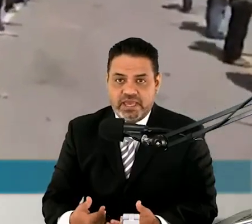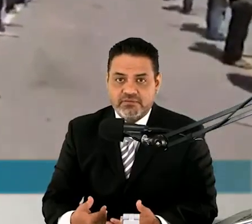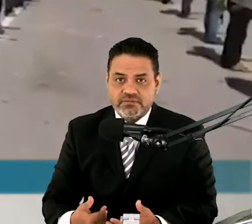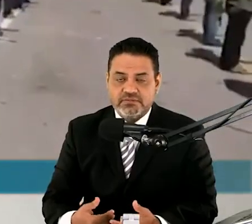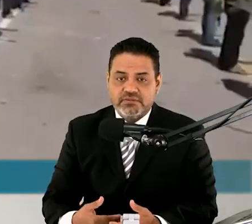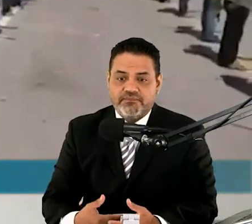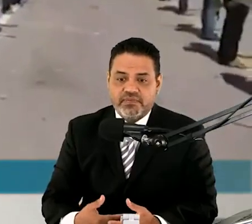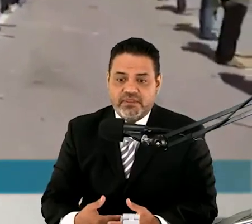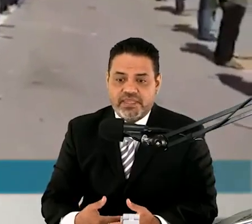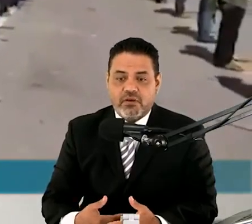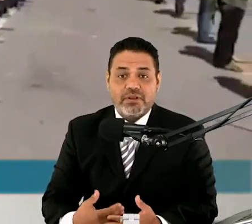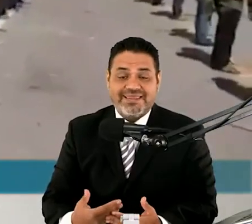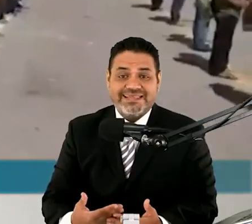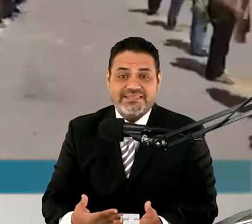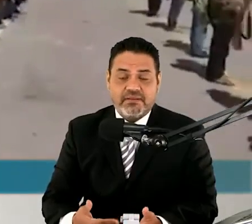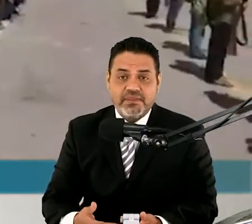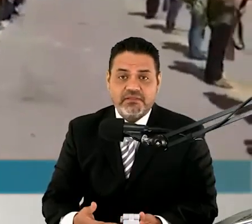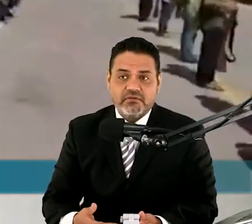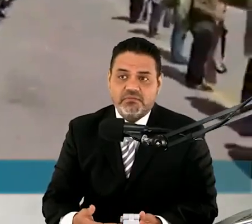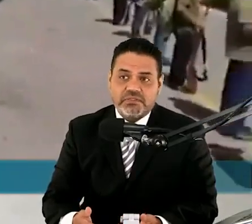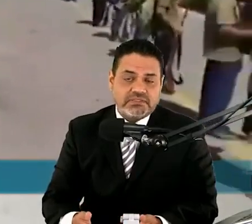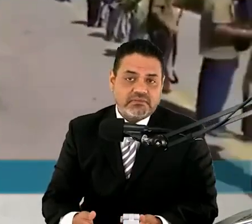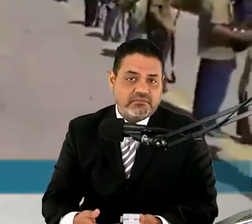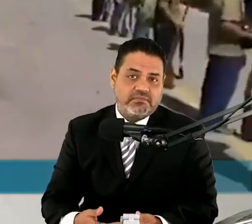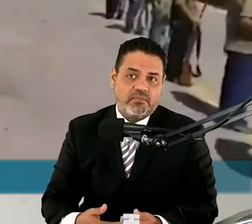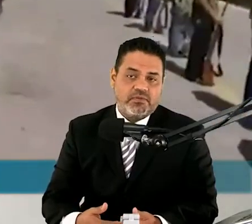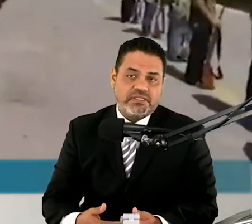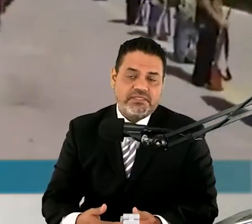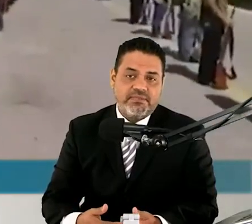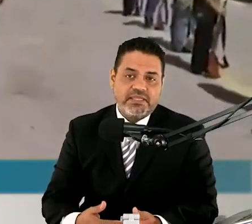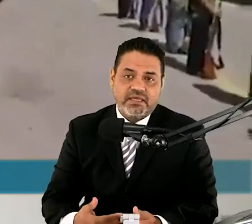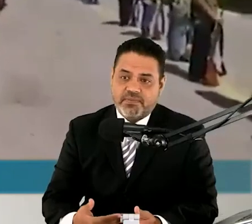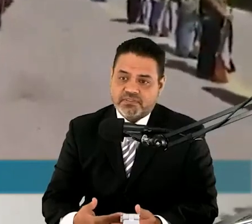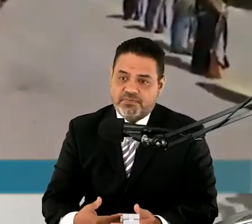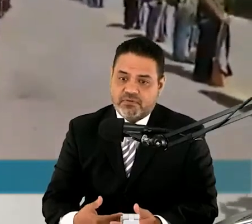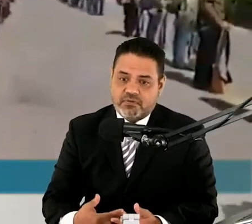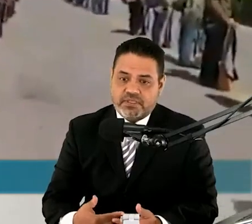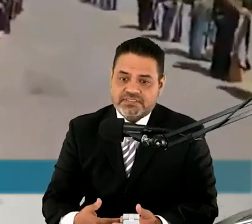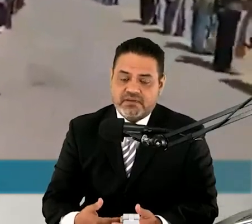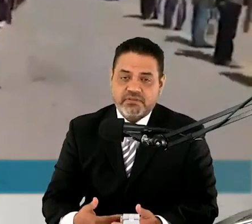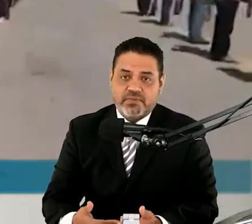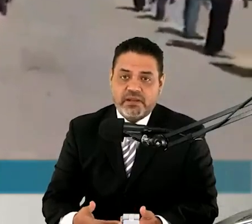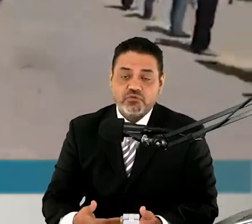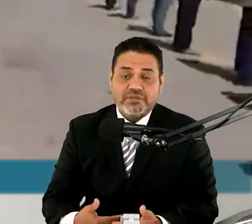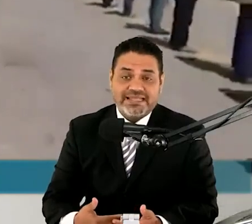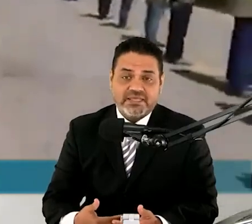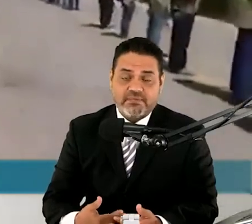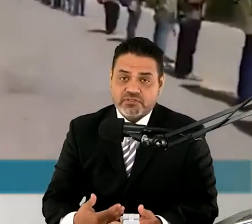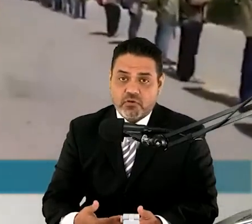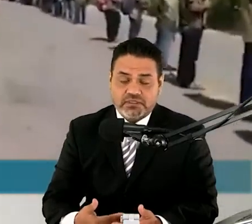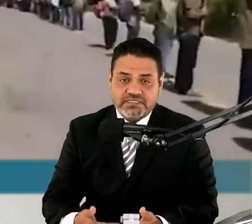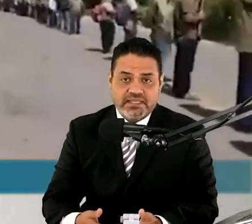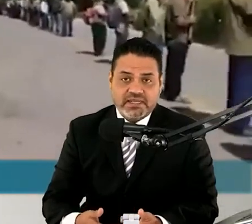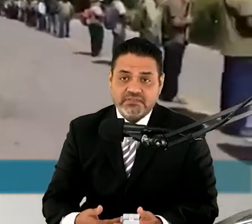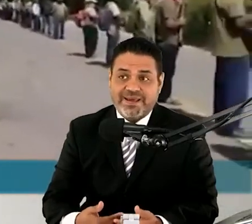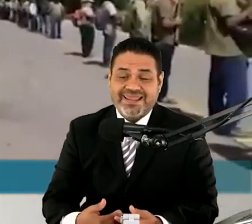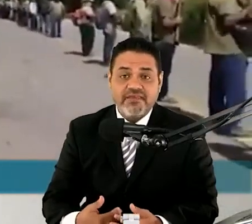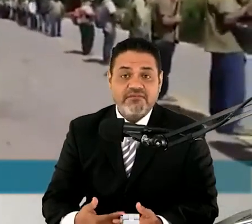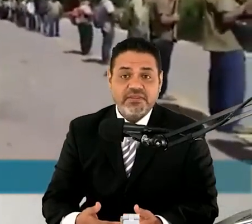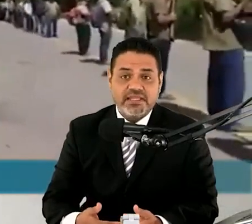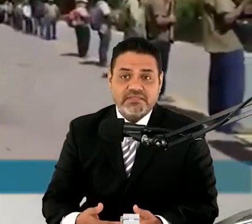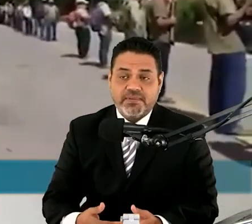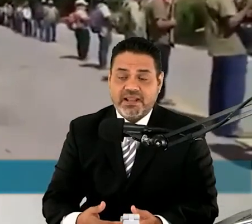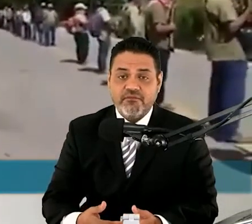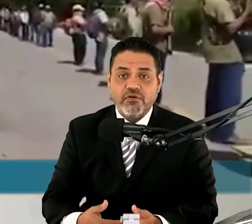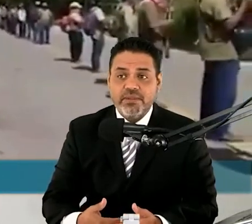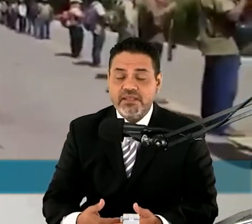embozados ya con adiestramiento pues no podría decir militar pero sí por con adiestramiento para el uso de las armas cortas y largas para